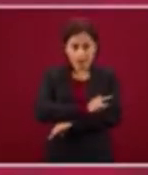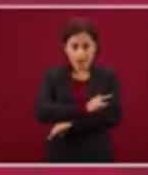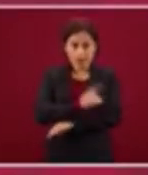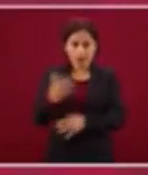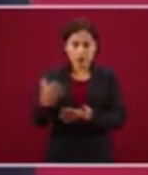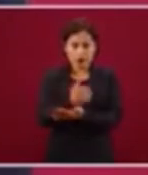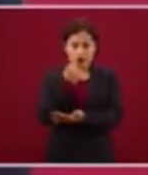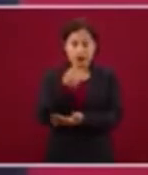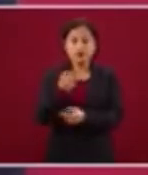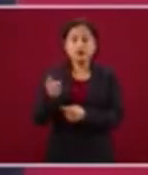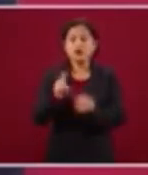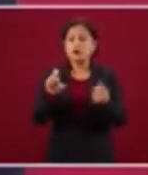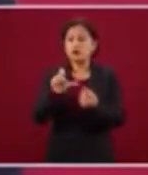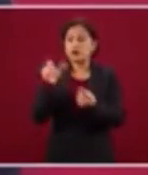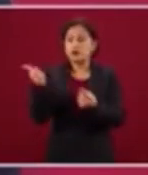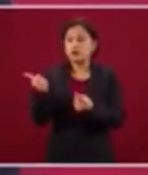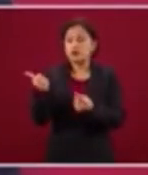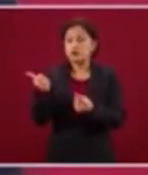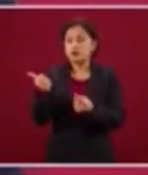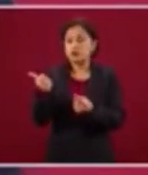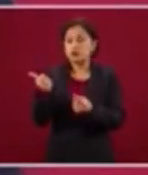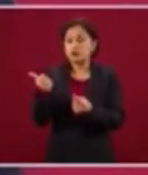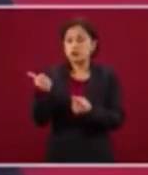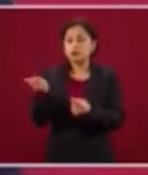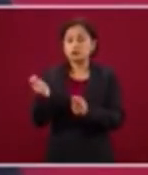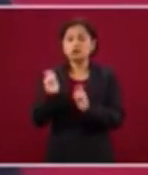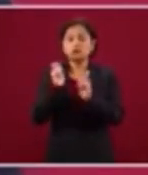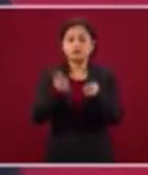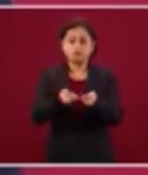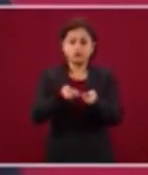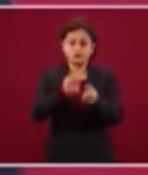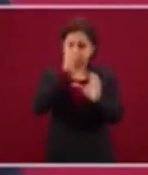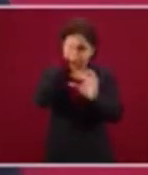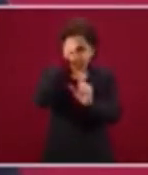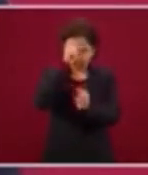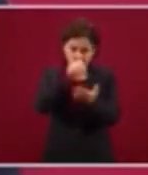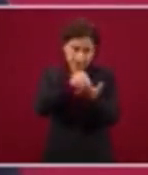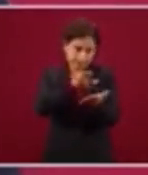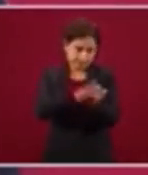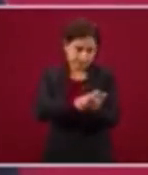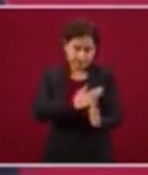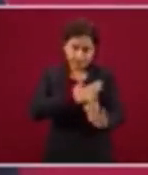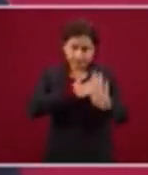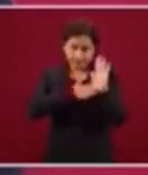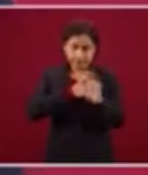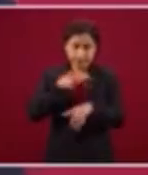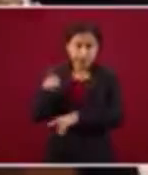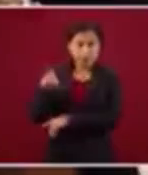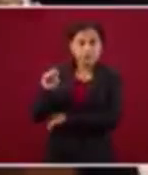con un compromiso de que la Fuerza Aérea